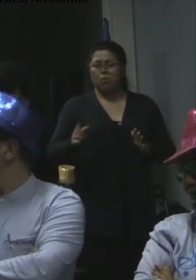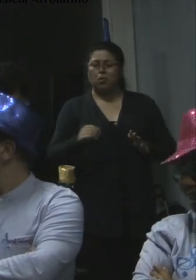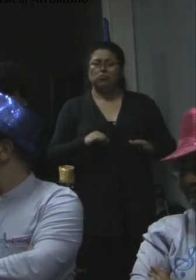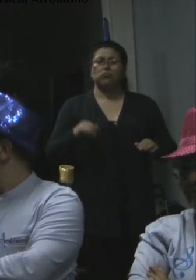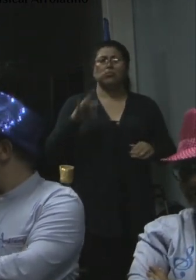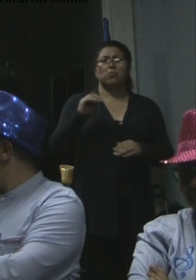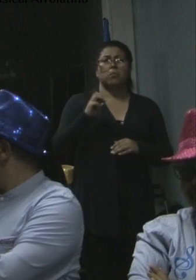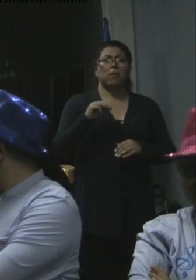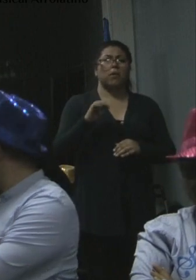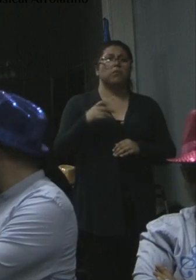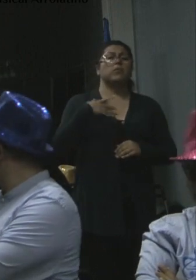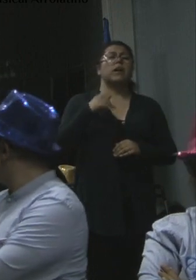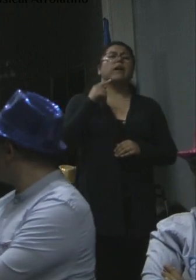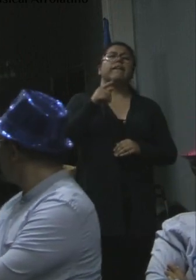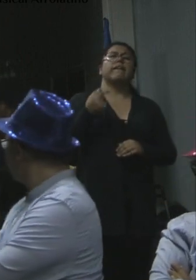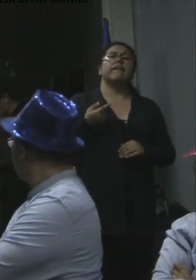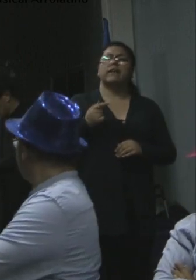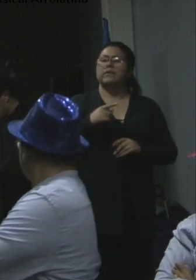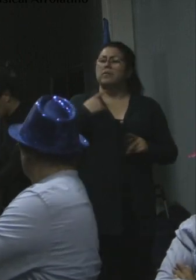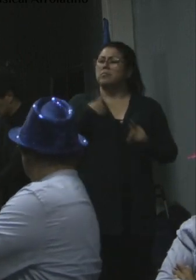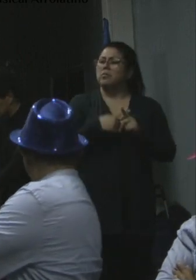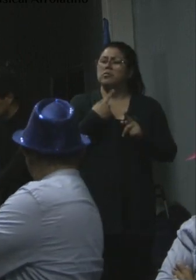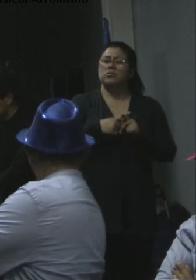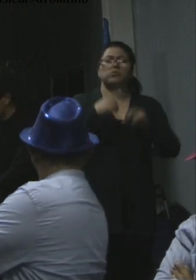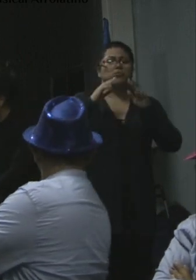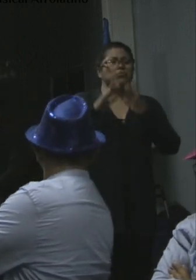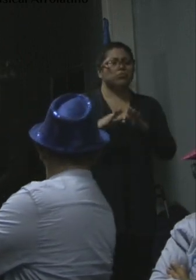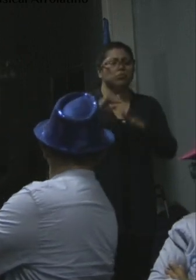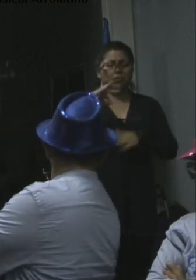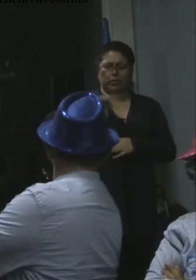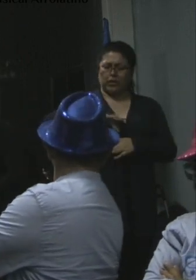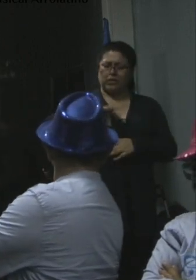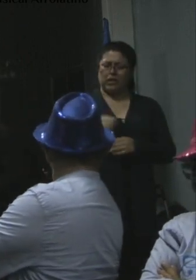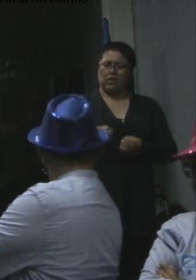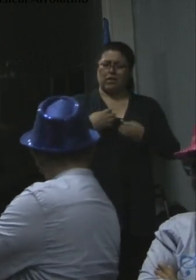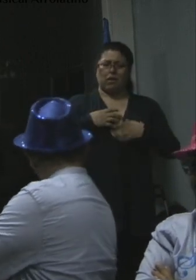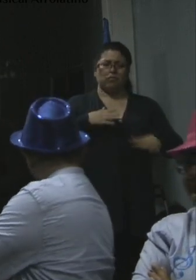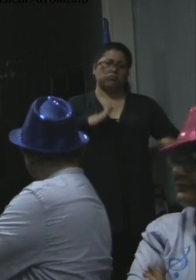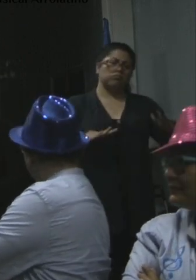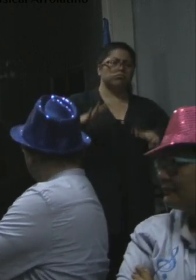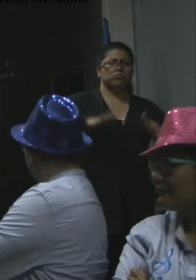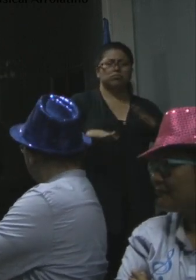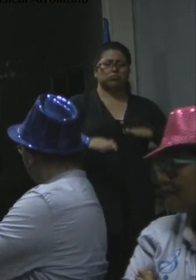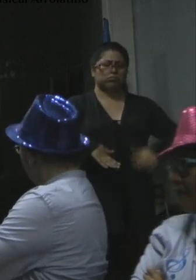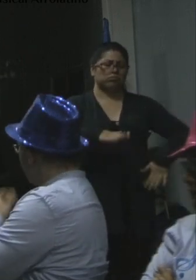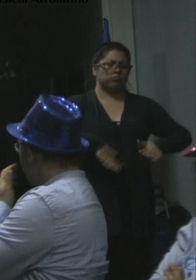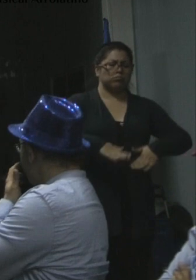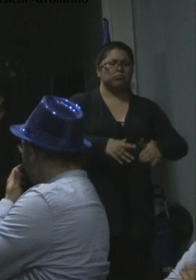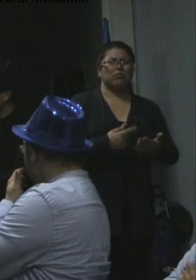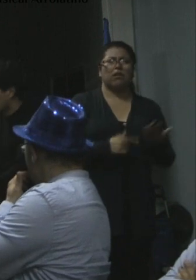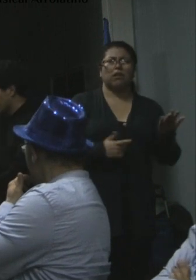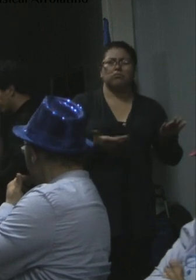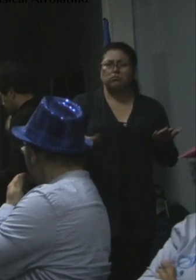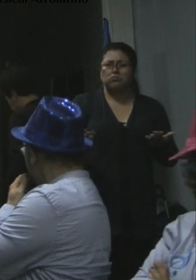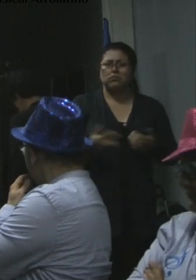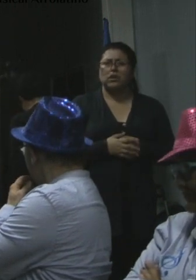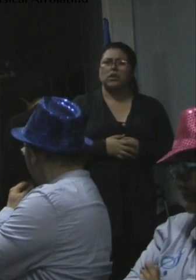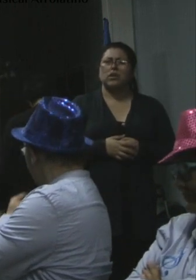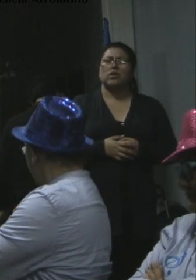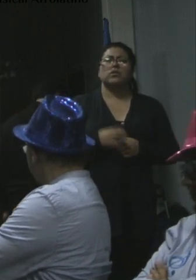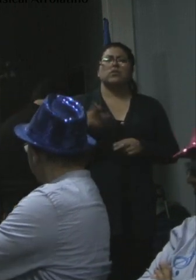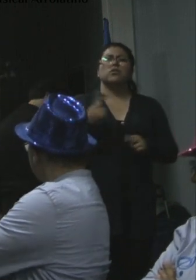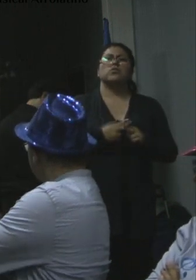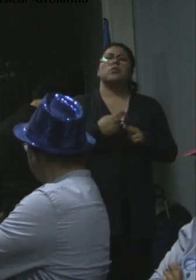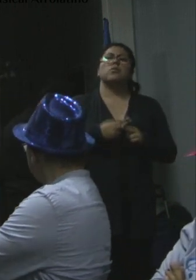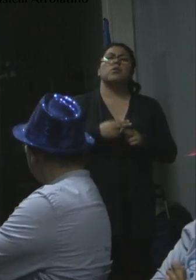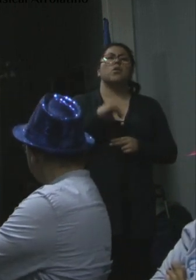todo eso. ¿Qué efectos y beneficios le deja tocar salsa y la conga y todo esto? ¿Qué? ¿Cómo es su